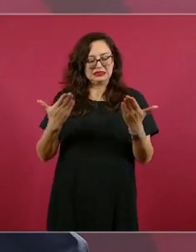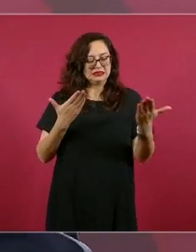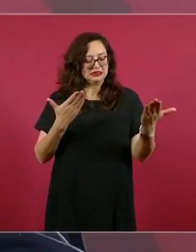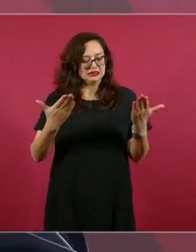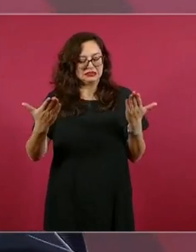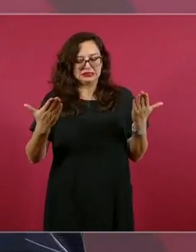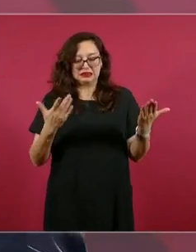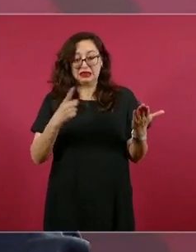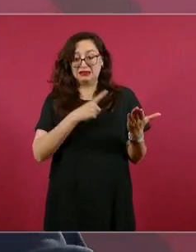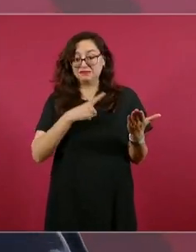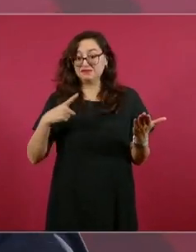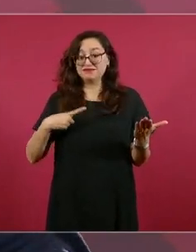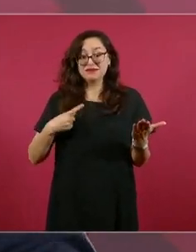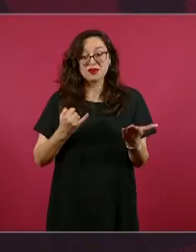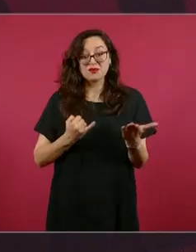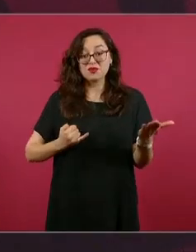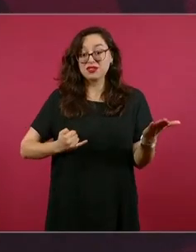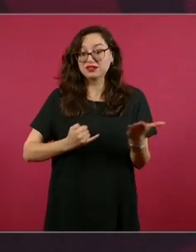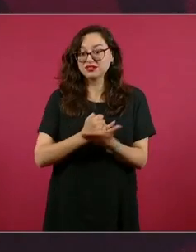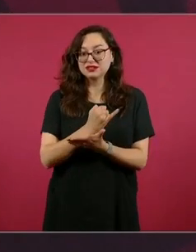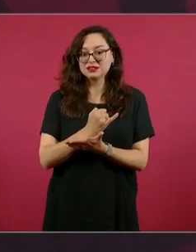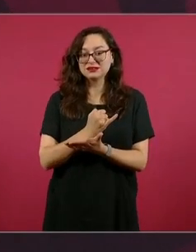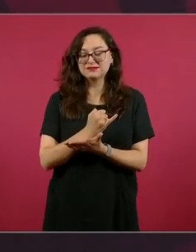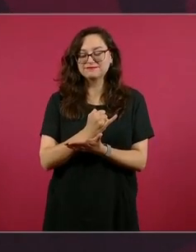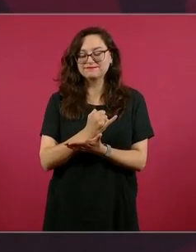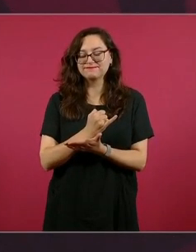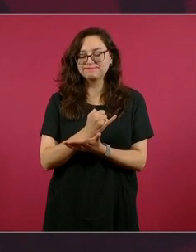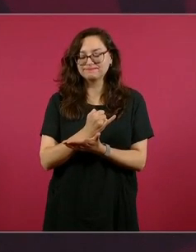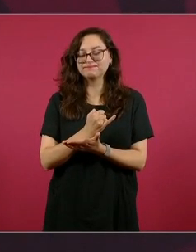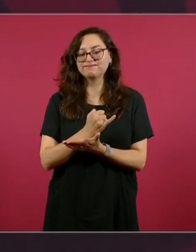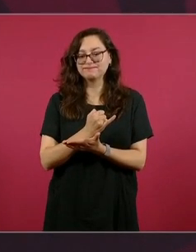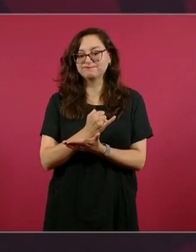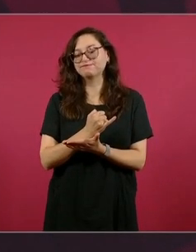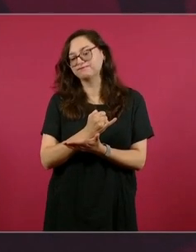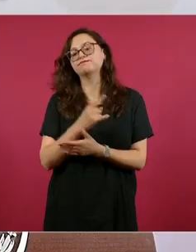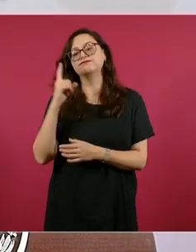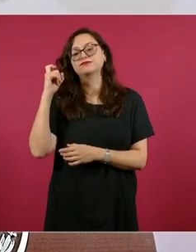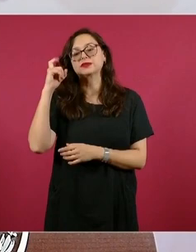decisiones que tiene uno que estar tomando en esas circunstancias, eso es fuerte,